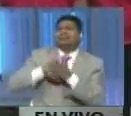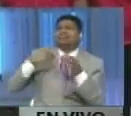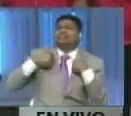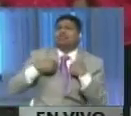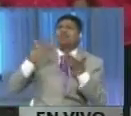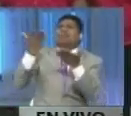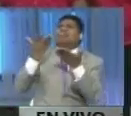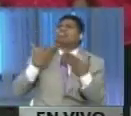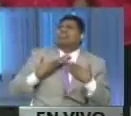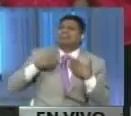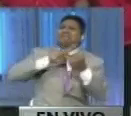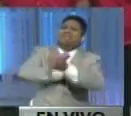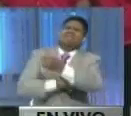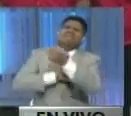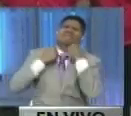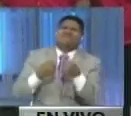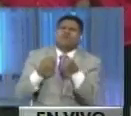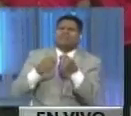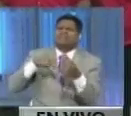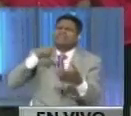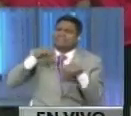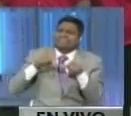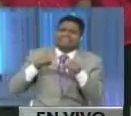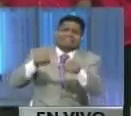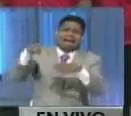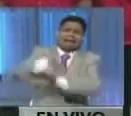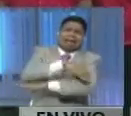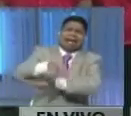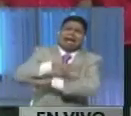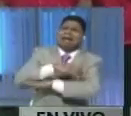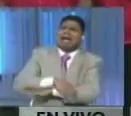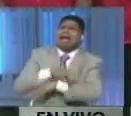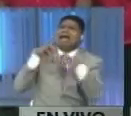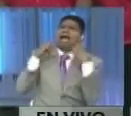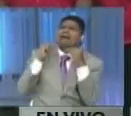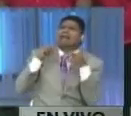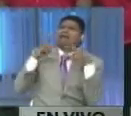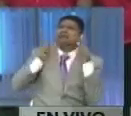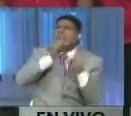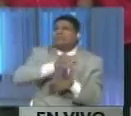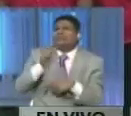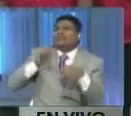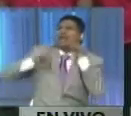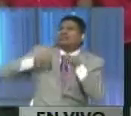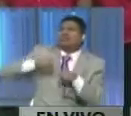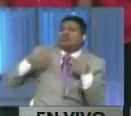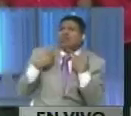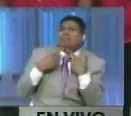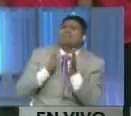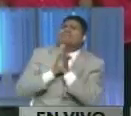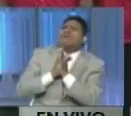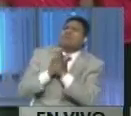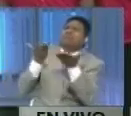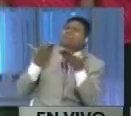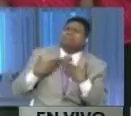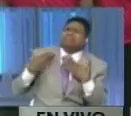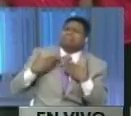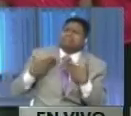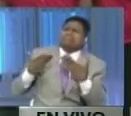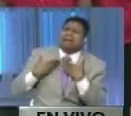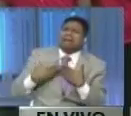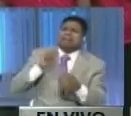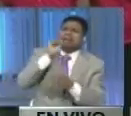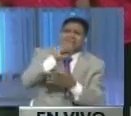fuerza para seguir en la calle, hablando con los que tienen dudas, tocando las puertas del que más lo